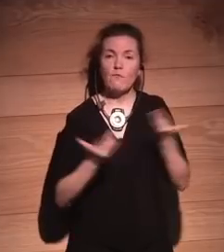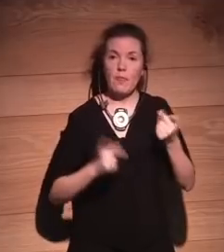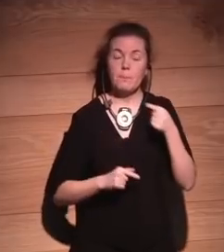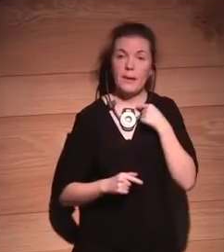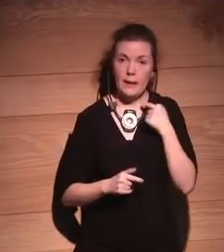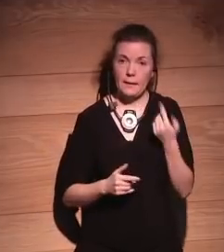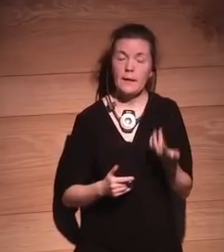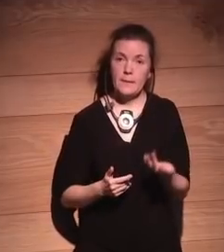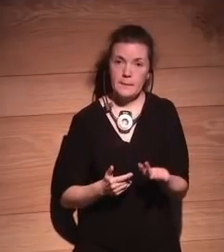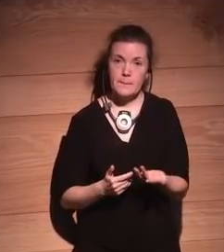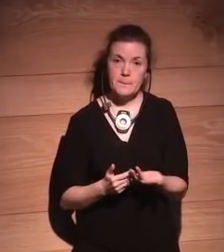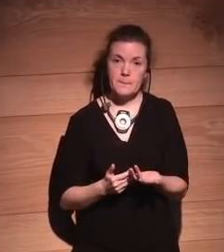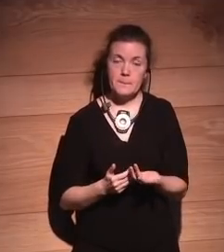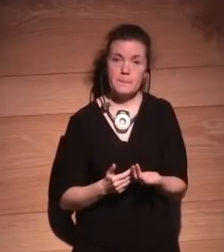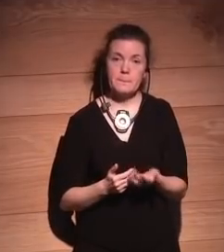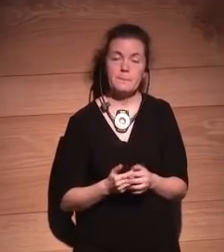confianza.